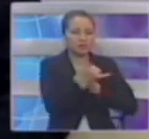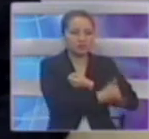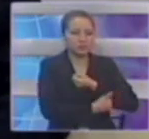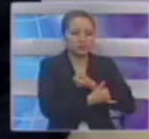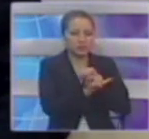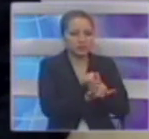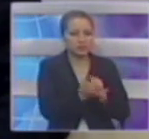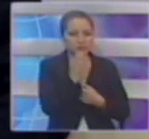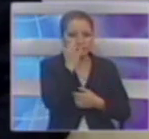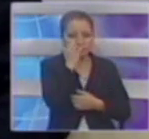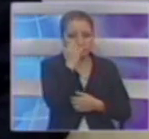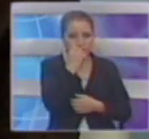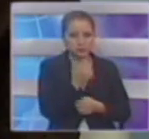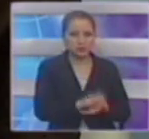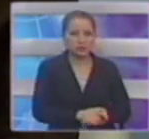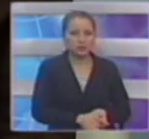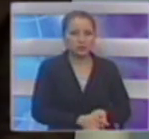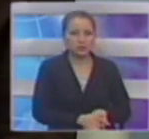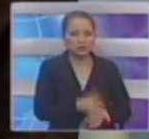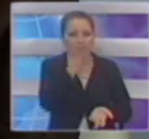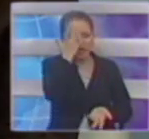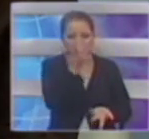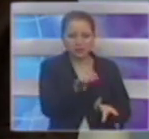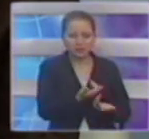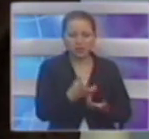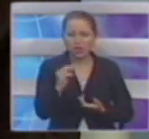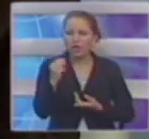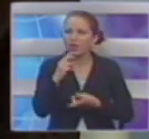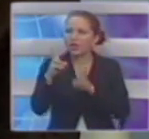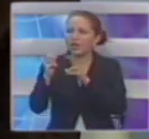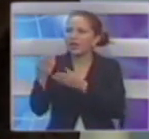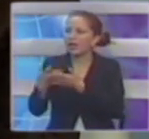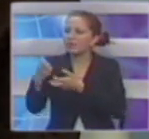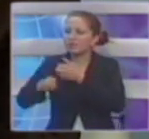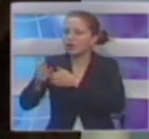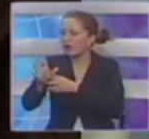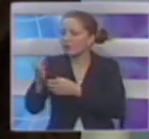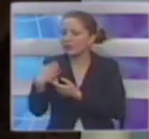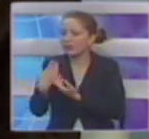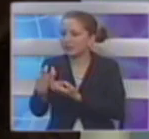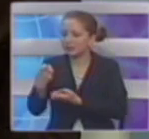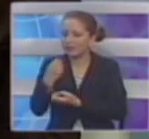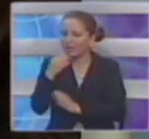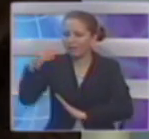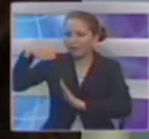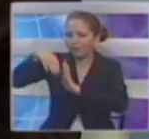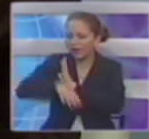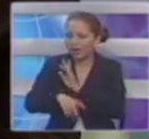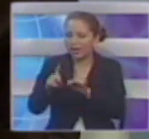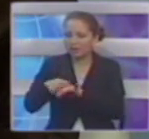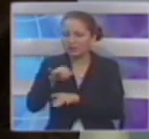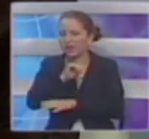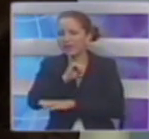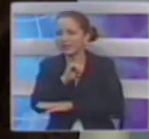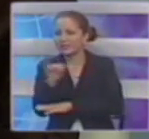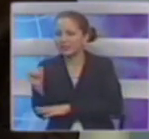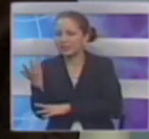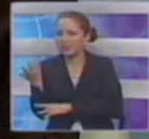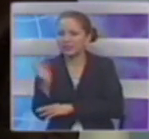Latinoamérica? No tanto por el péndulo, sino por el fracaso que ha tenido la izquierda, el estatismo, el